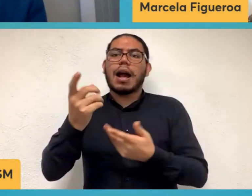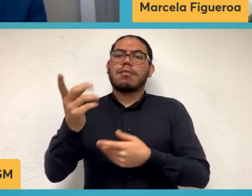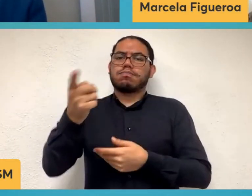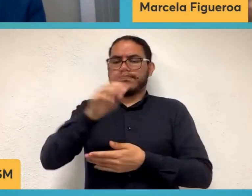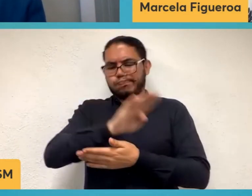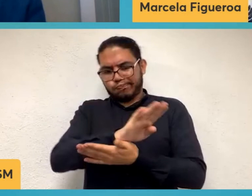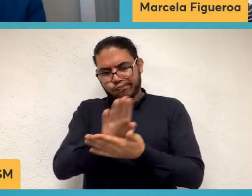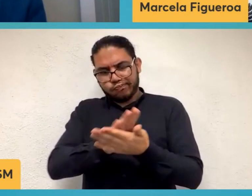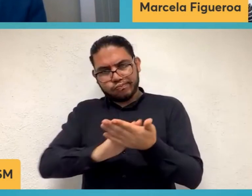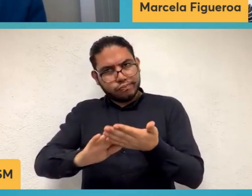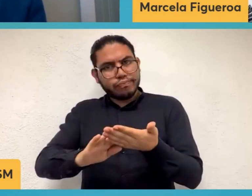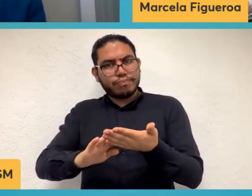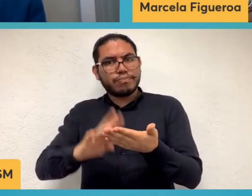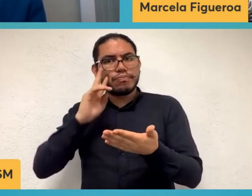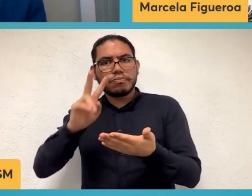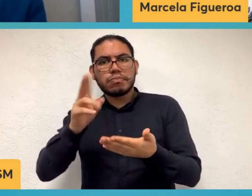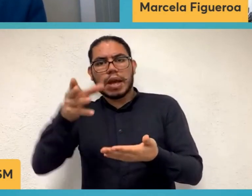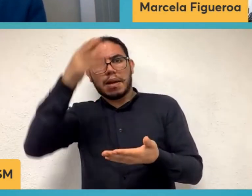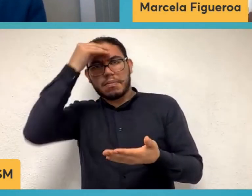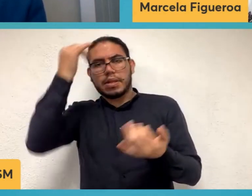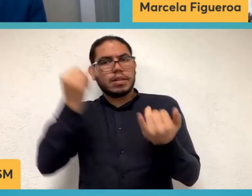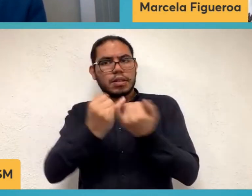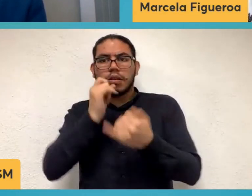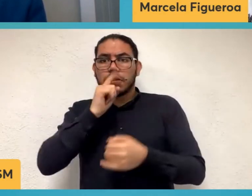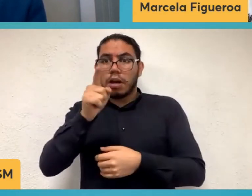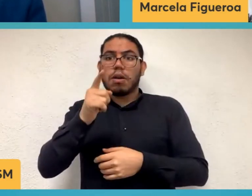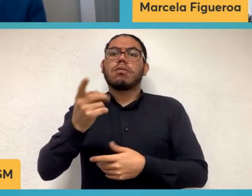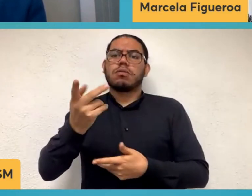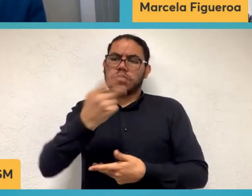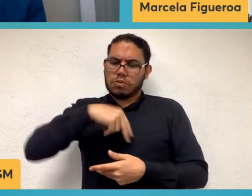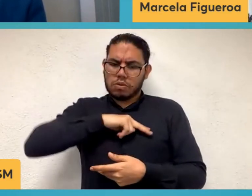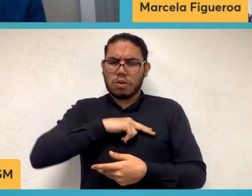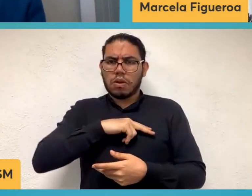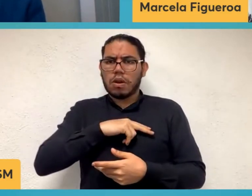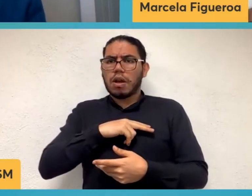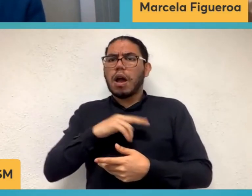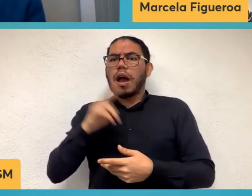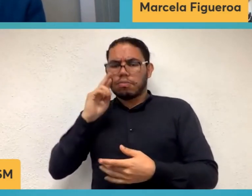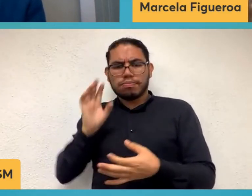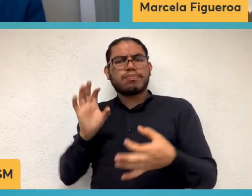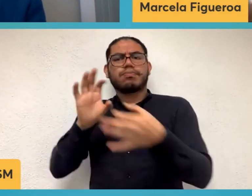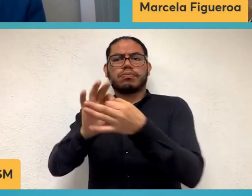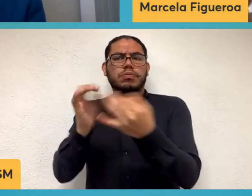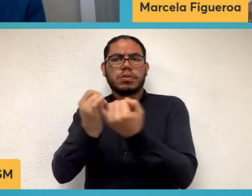otros. Y me encanta, vuélvete embajador de tu organización.